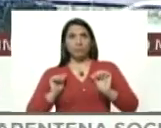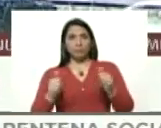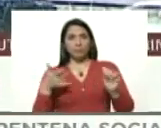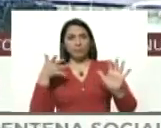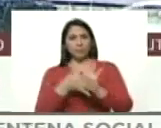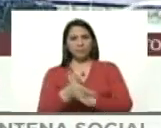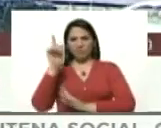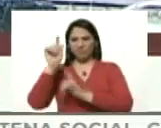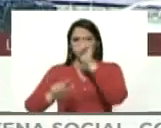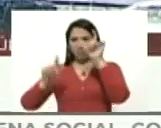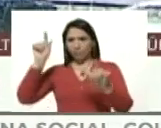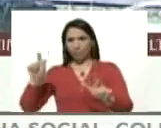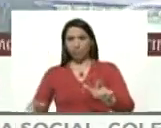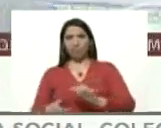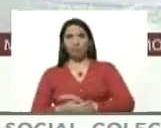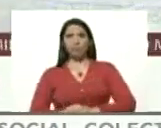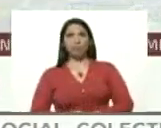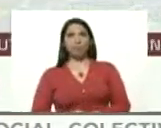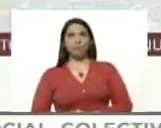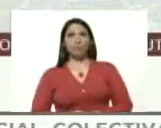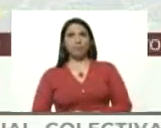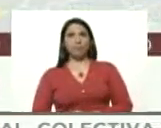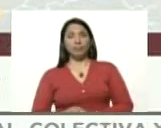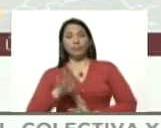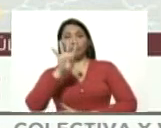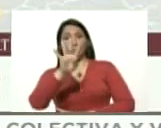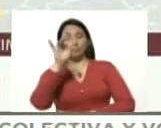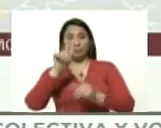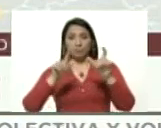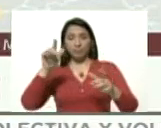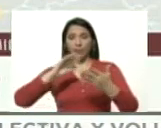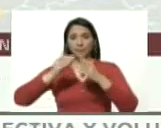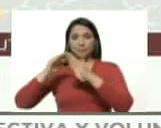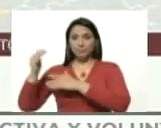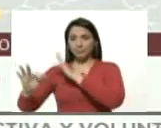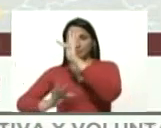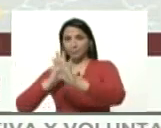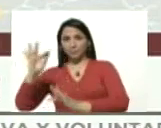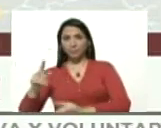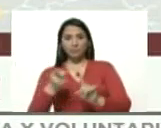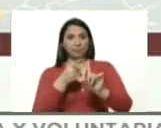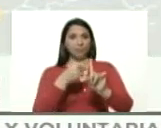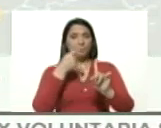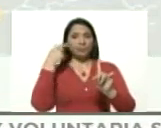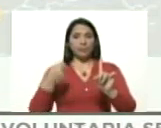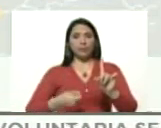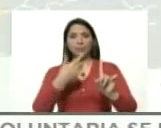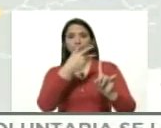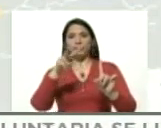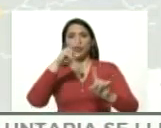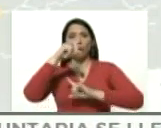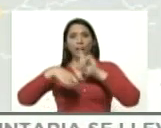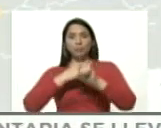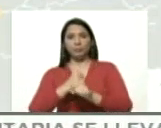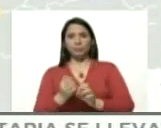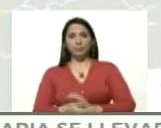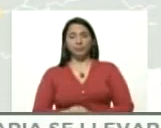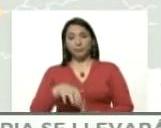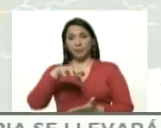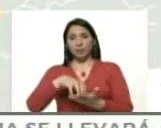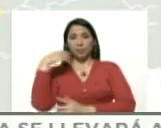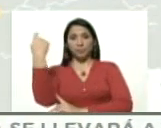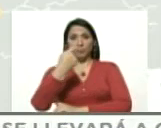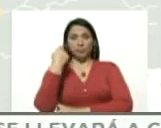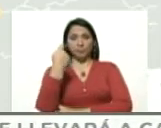referirnos en algunos de estos casos. 4 casos comunitarios. El primero es un hombre de 32 años de edad del estado